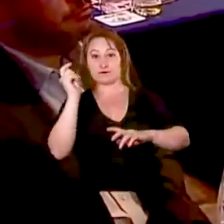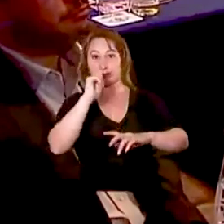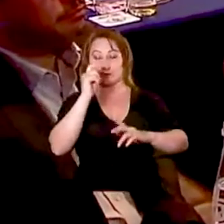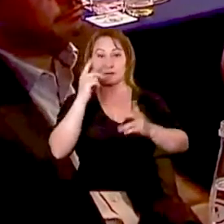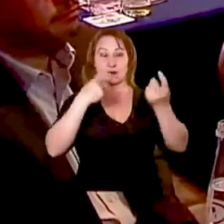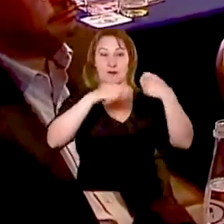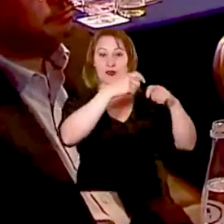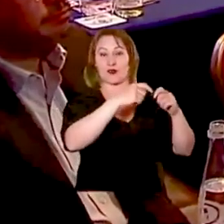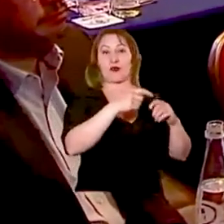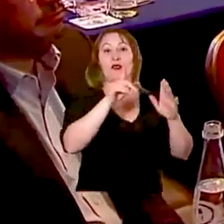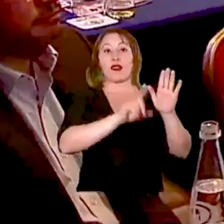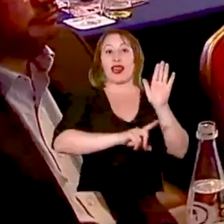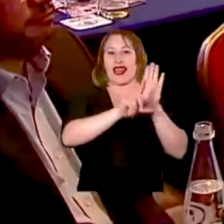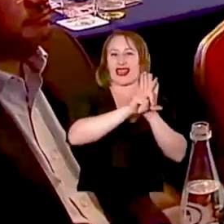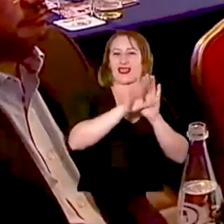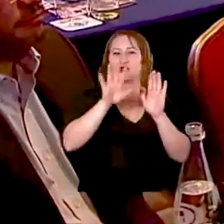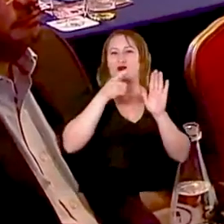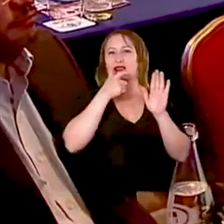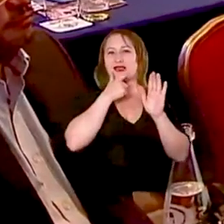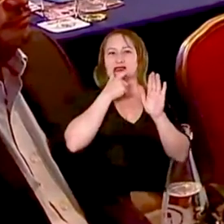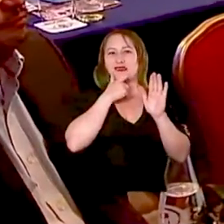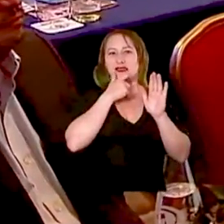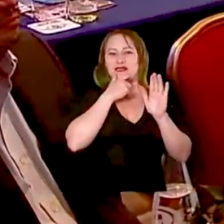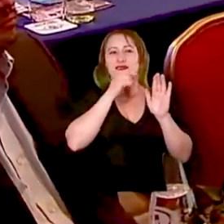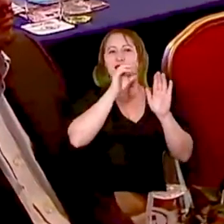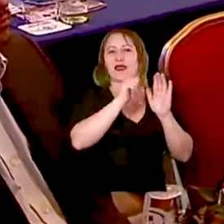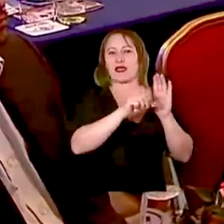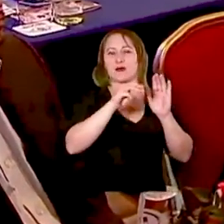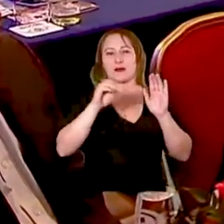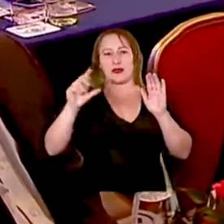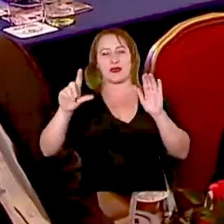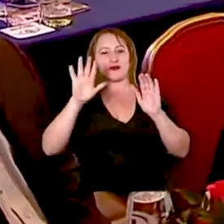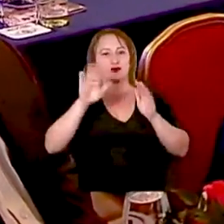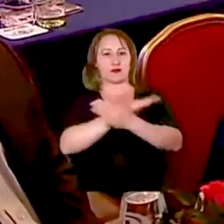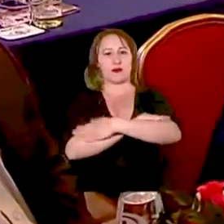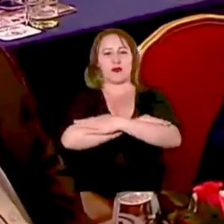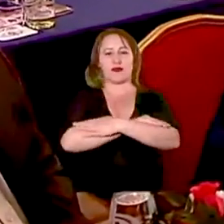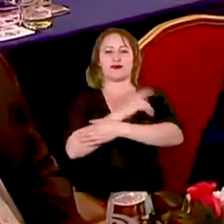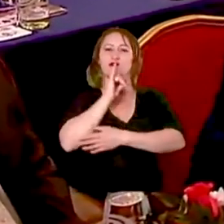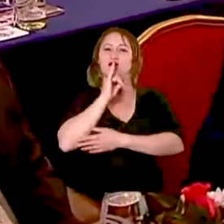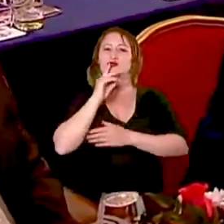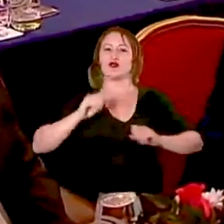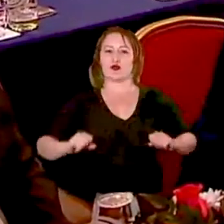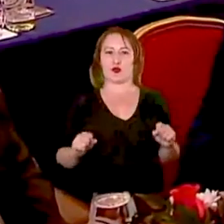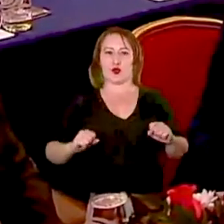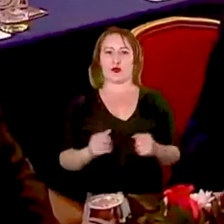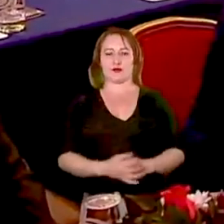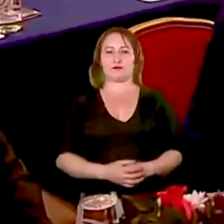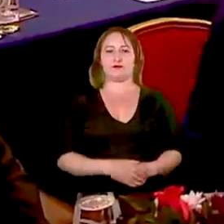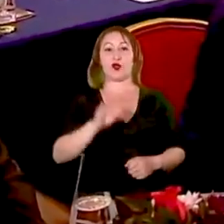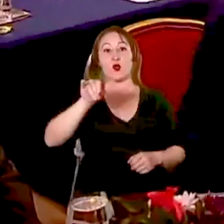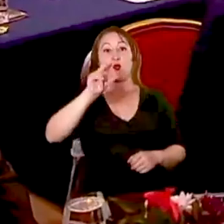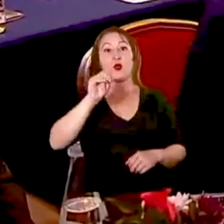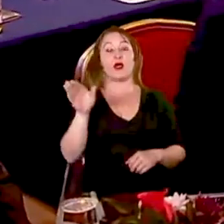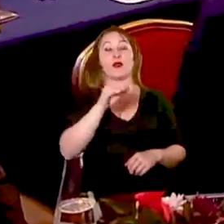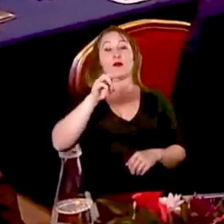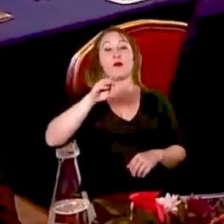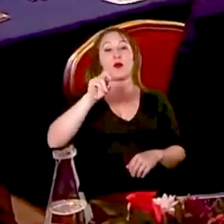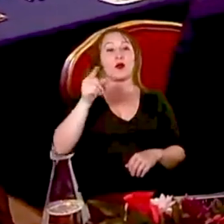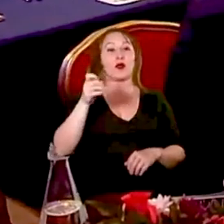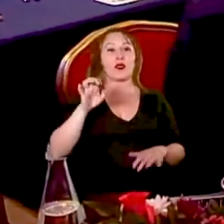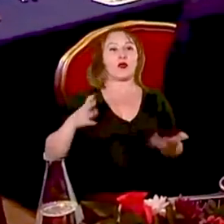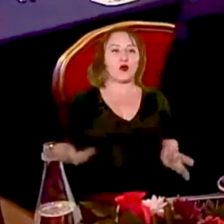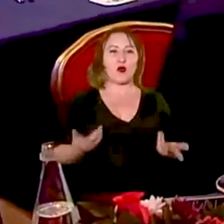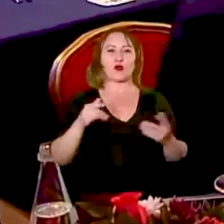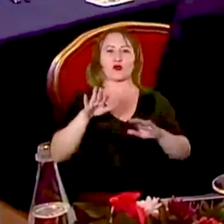Ley INL, por su sigla en inglés, de la Embajada de Estados Unidos en Bogotá. Juan Carlos Monge, representante